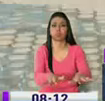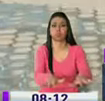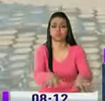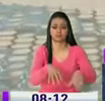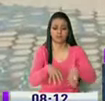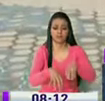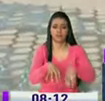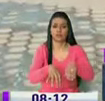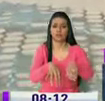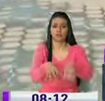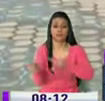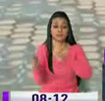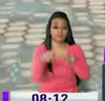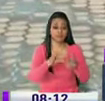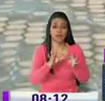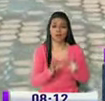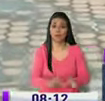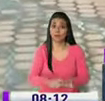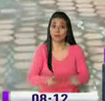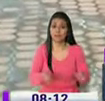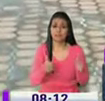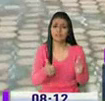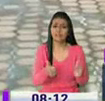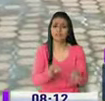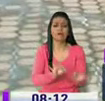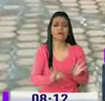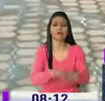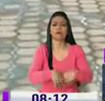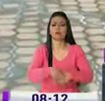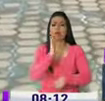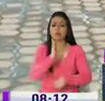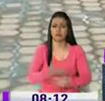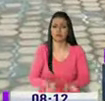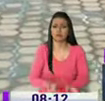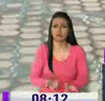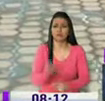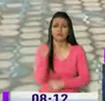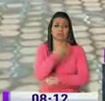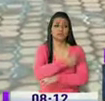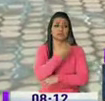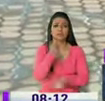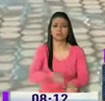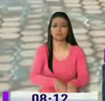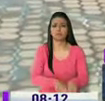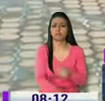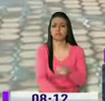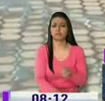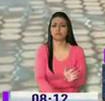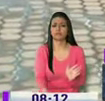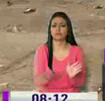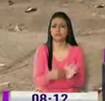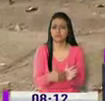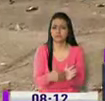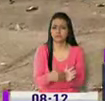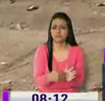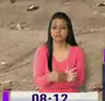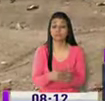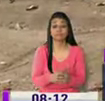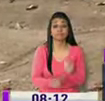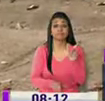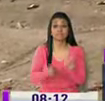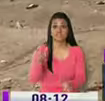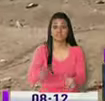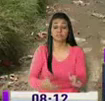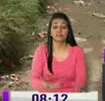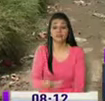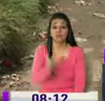adoquines. Vienen a arreglar, pero no le arreglan bien. Más o menos aguanta unos 2 días y eso de nuevo se vuelve a romper. El malestar ciudadano